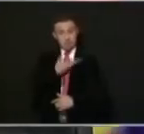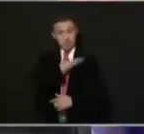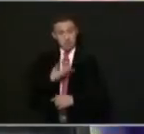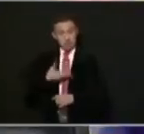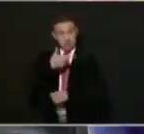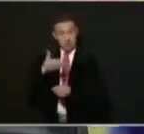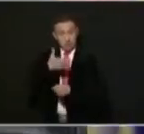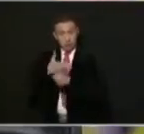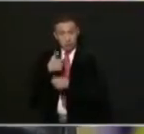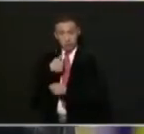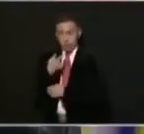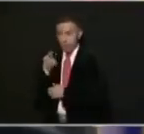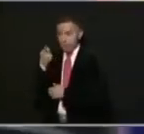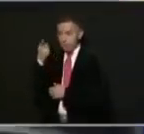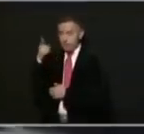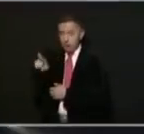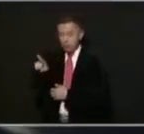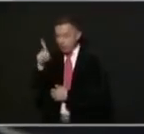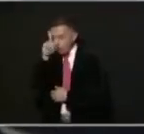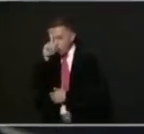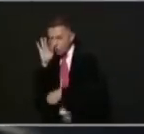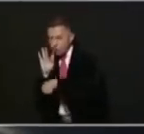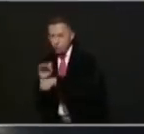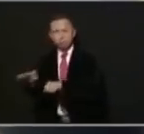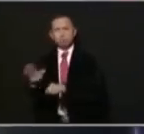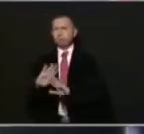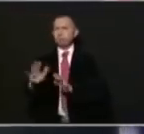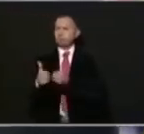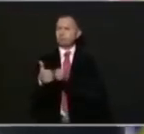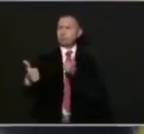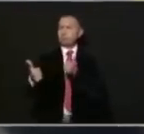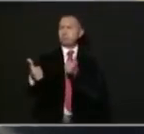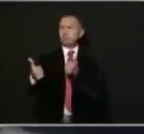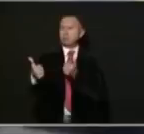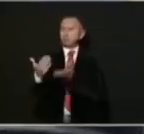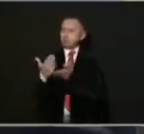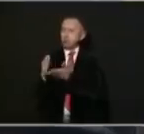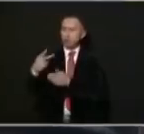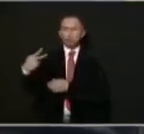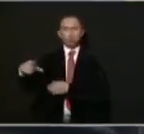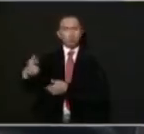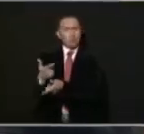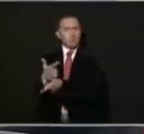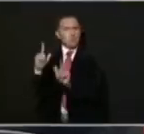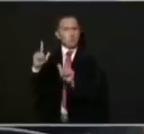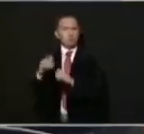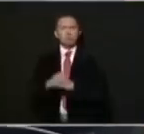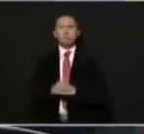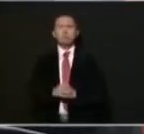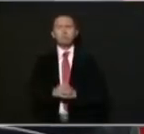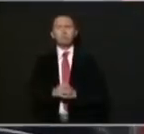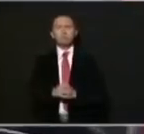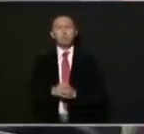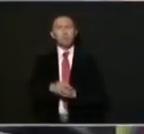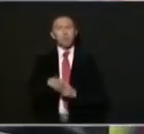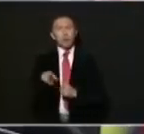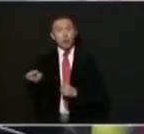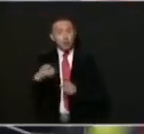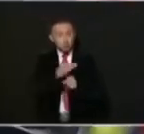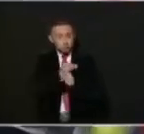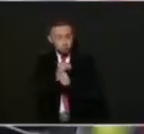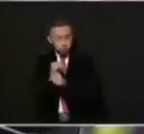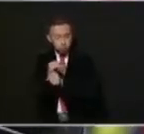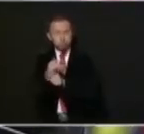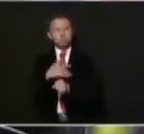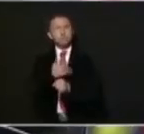República y sus prácticas se apegarán, estoy seguro, al principio del